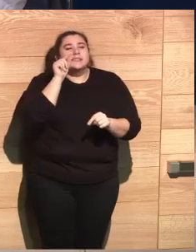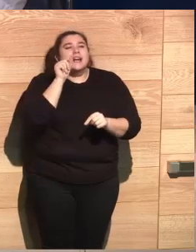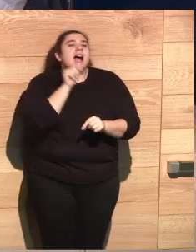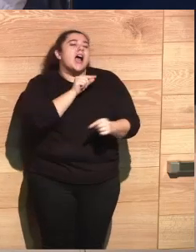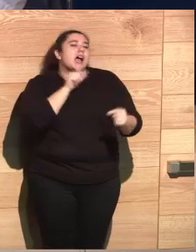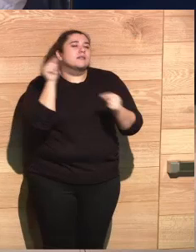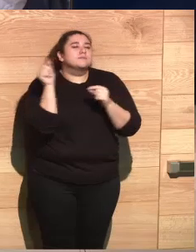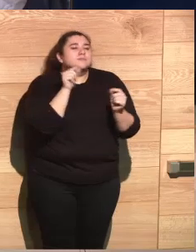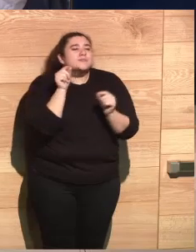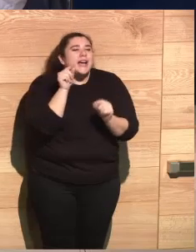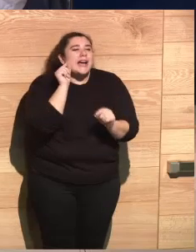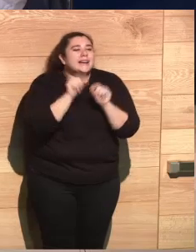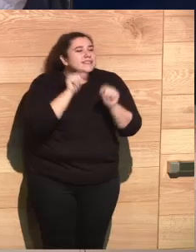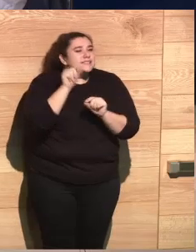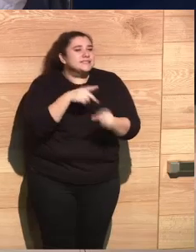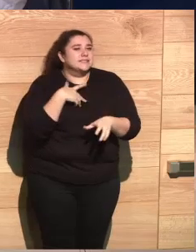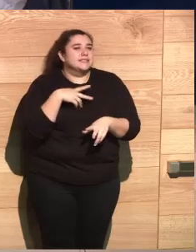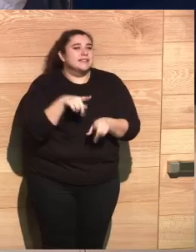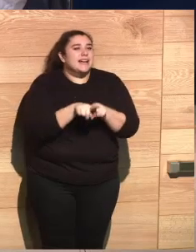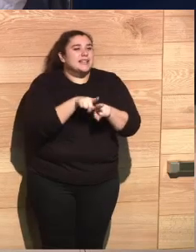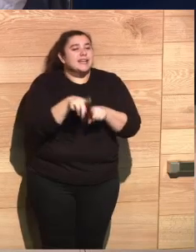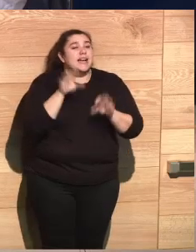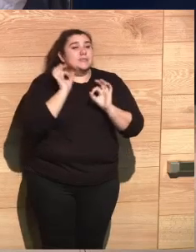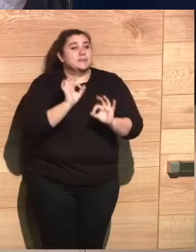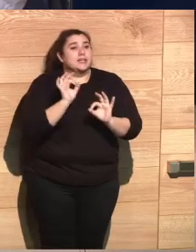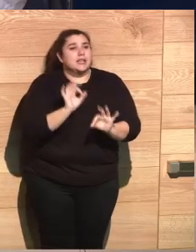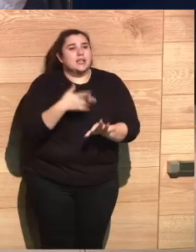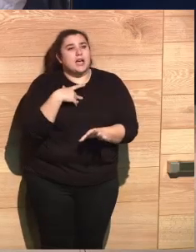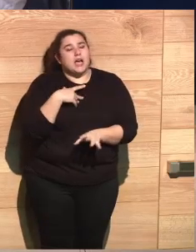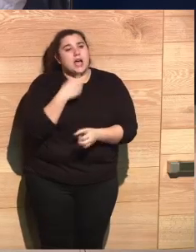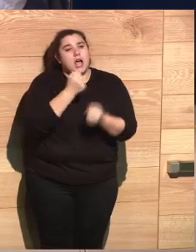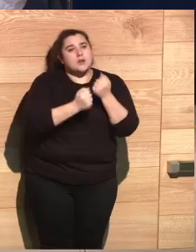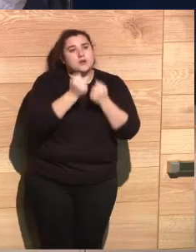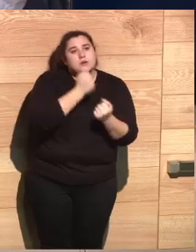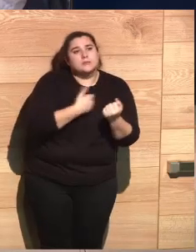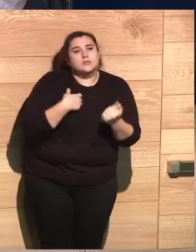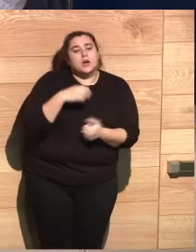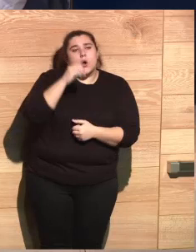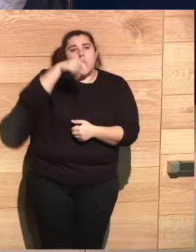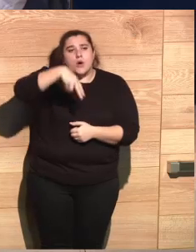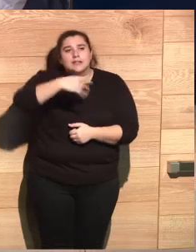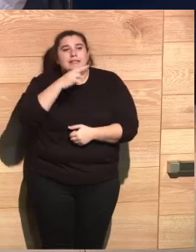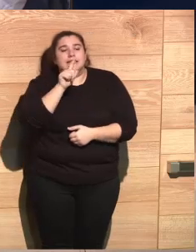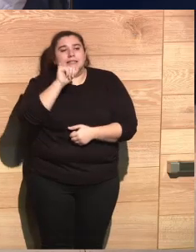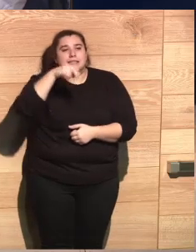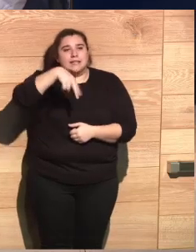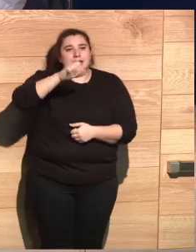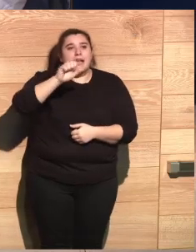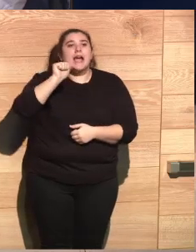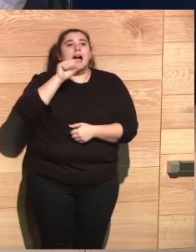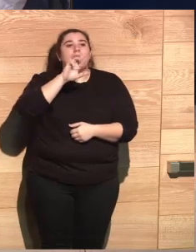la economía de clics, ¿no? Del tracking y online ads y todas estas cosas.